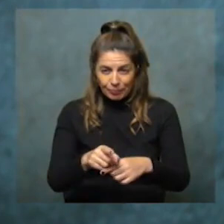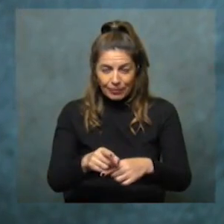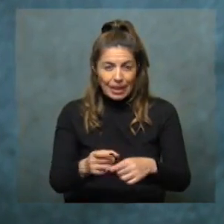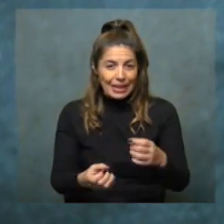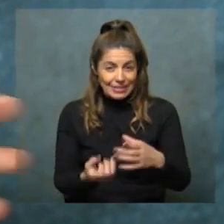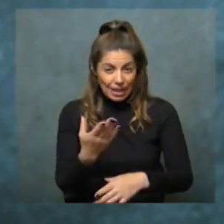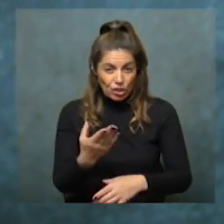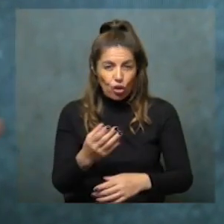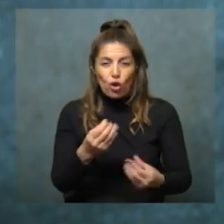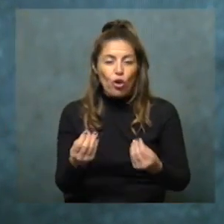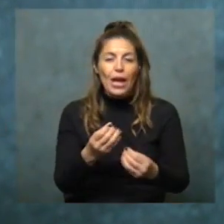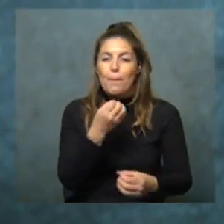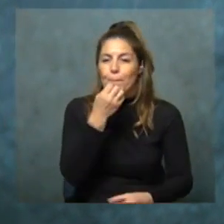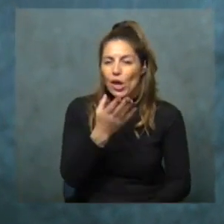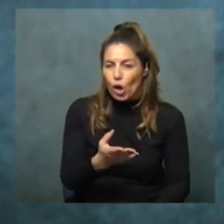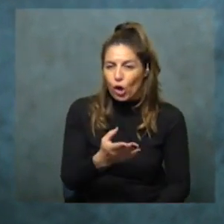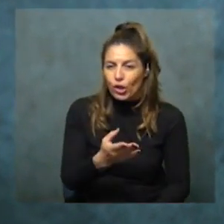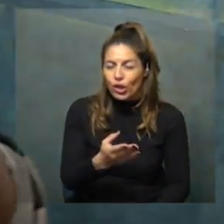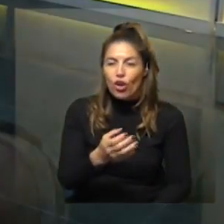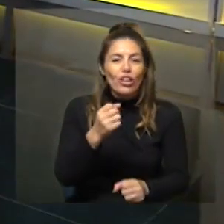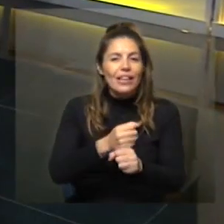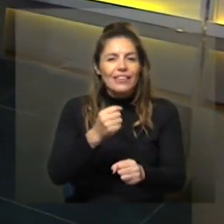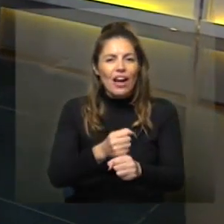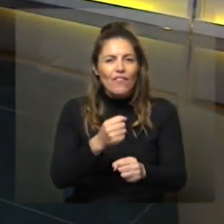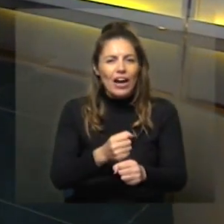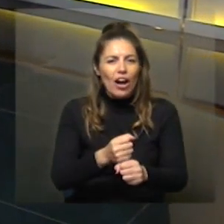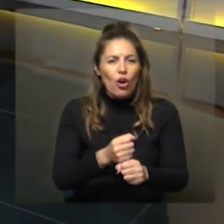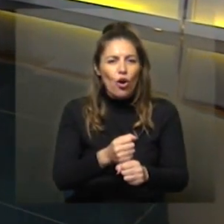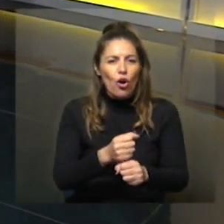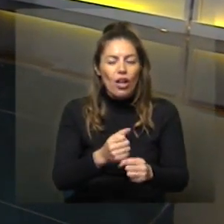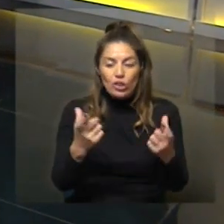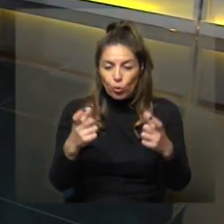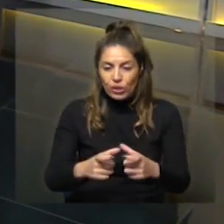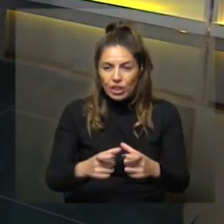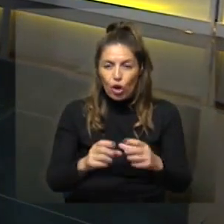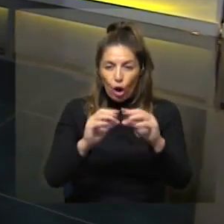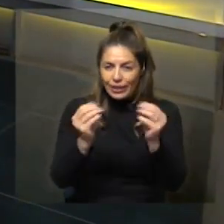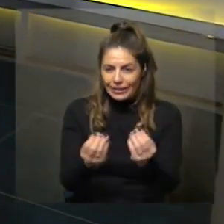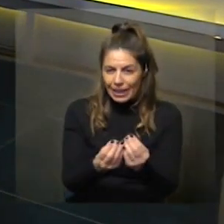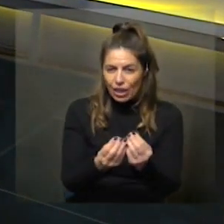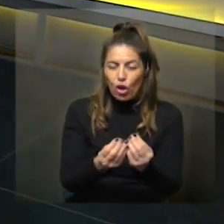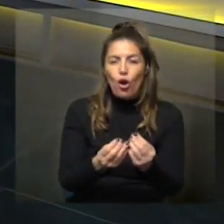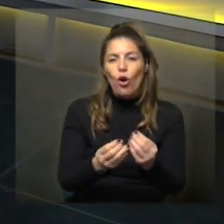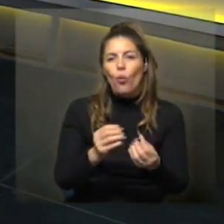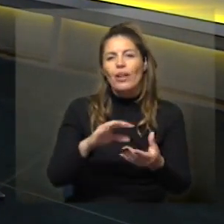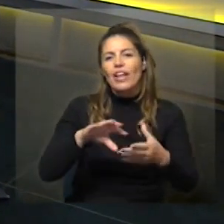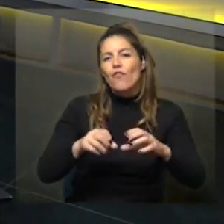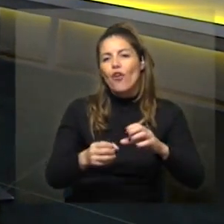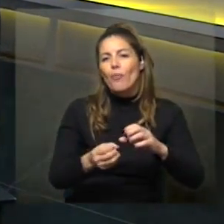salió. ¿Con qué te llevas mejor? ¿Con el trabajo de generar un disco entero o con esta manera nueva de lanzar